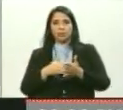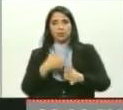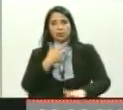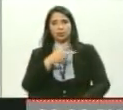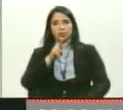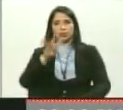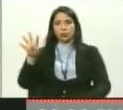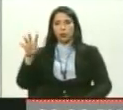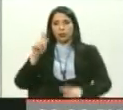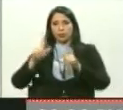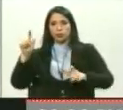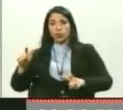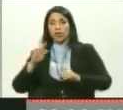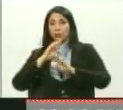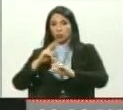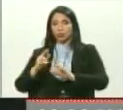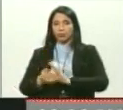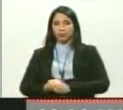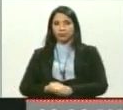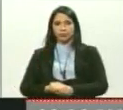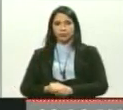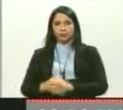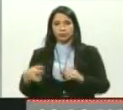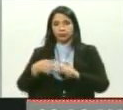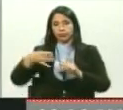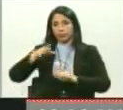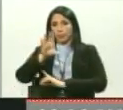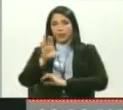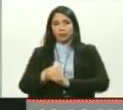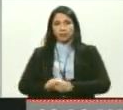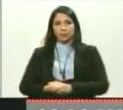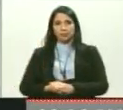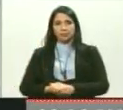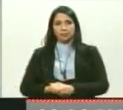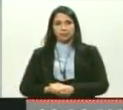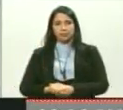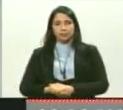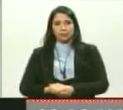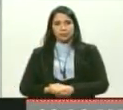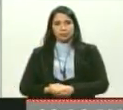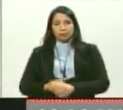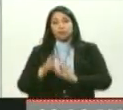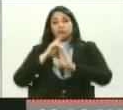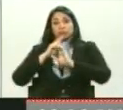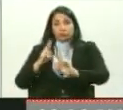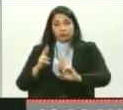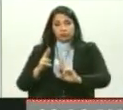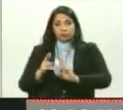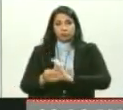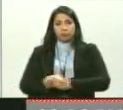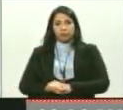11.440.324 compatriotas del carnet de la patria. Han respondido